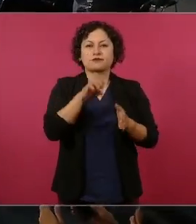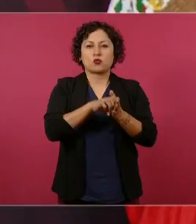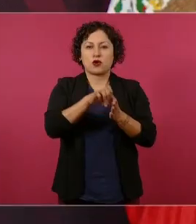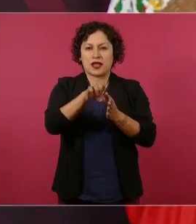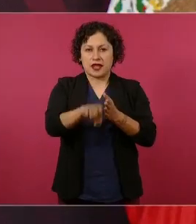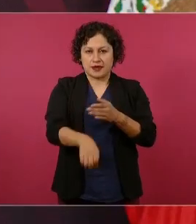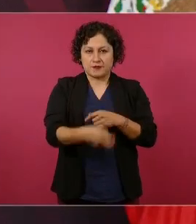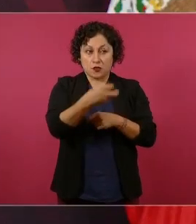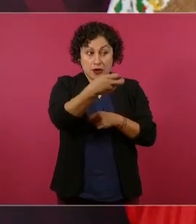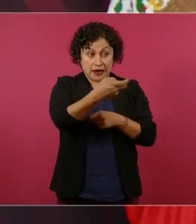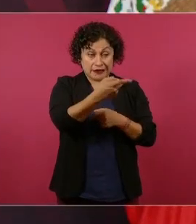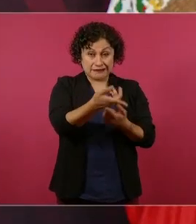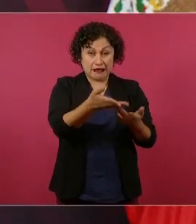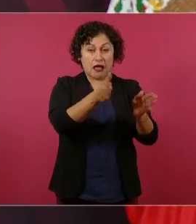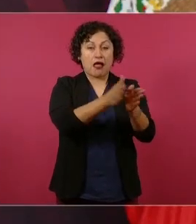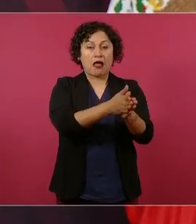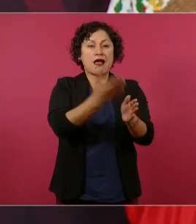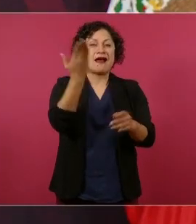verdad histórica